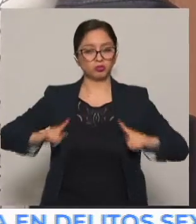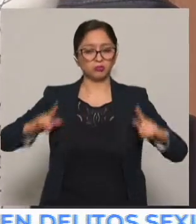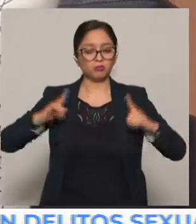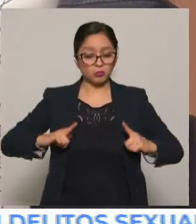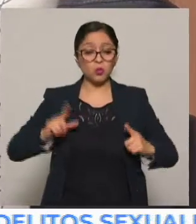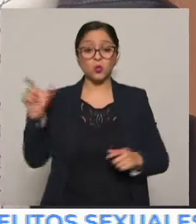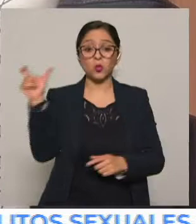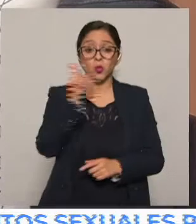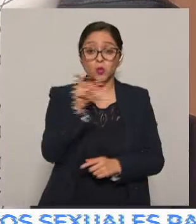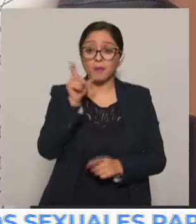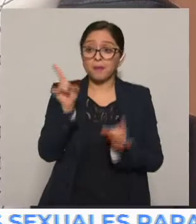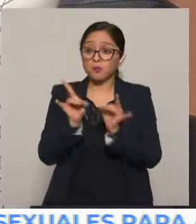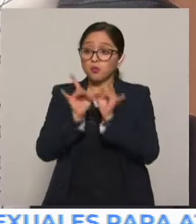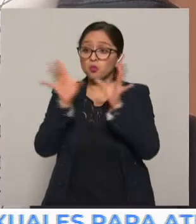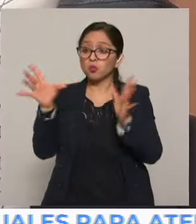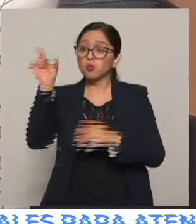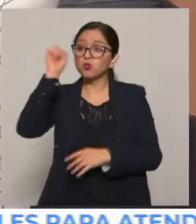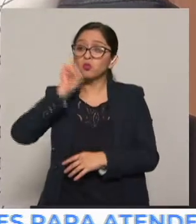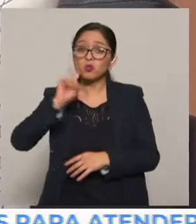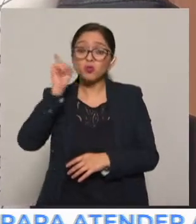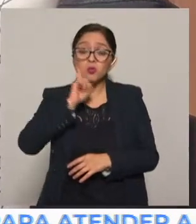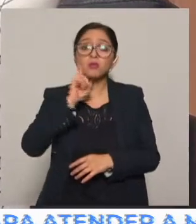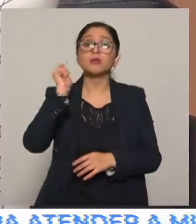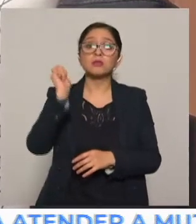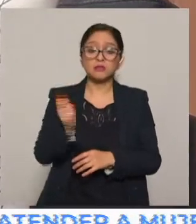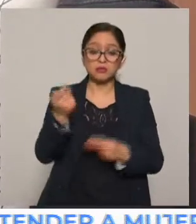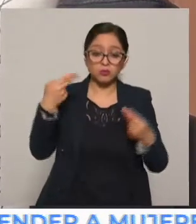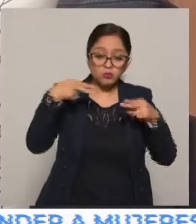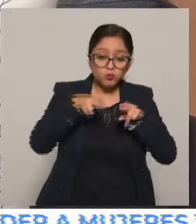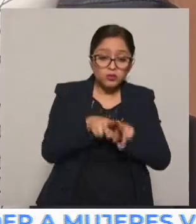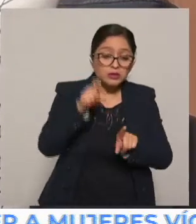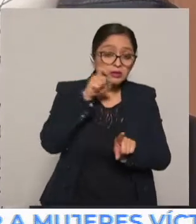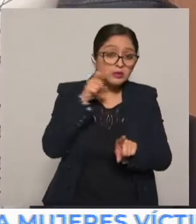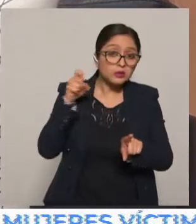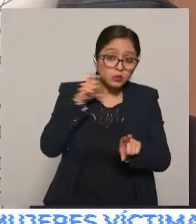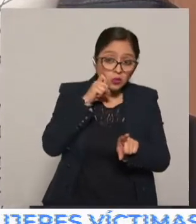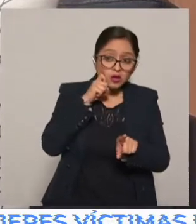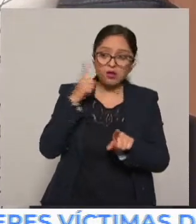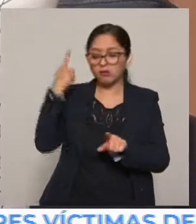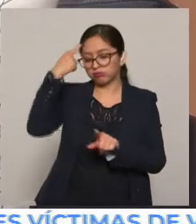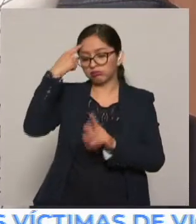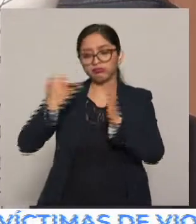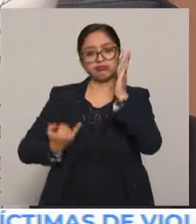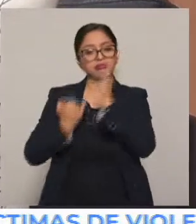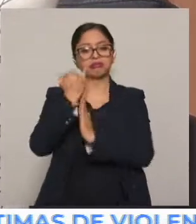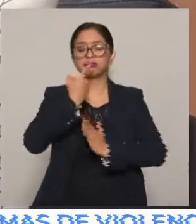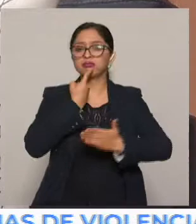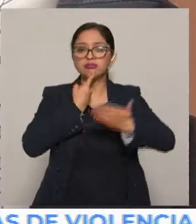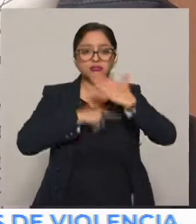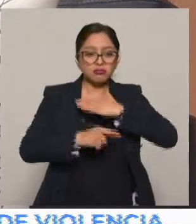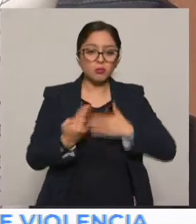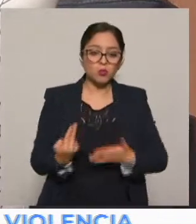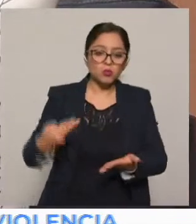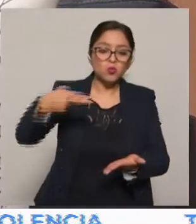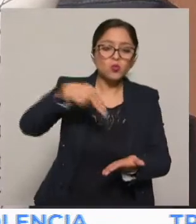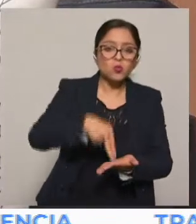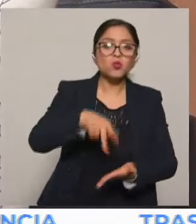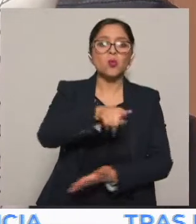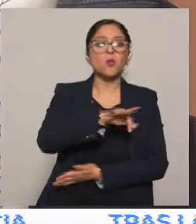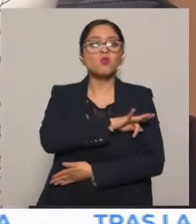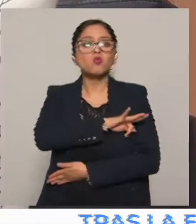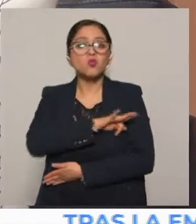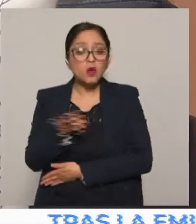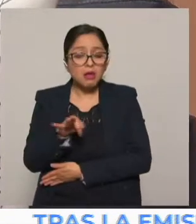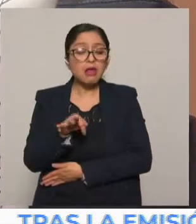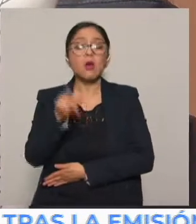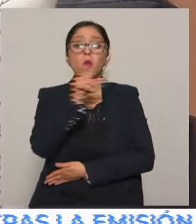de agresión sexual, por ejemplo, una mujer que llega agredida sexualmente, no solamente va a poder interponer la denuncia, sino que